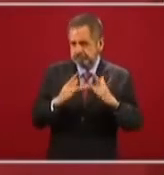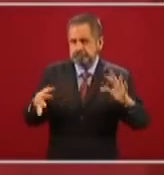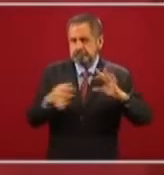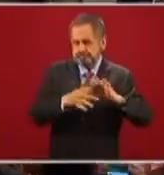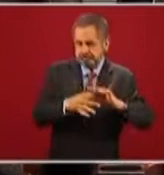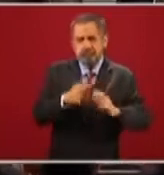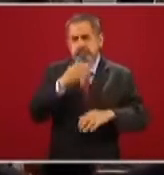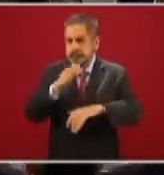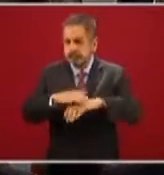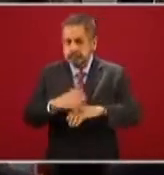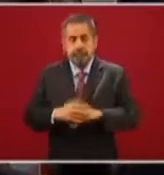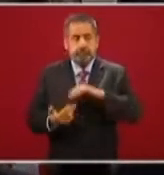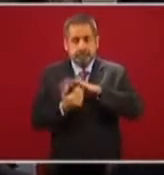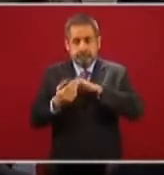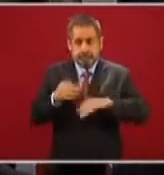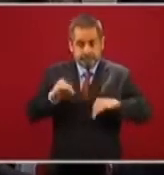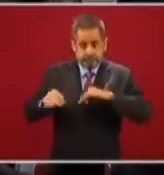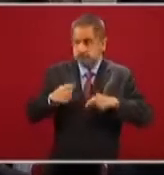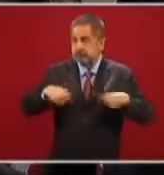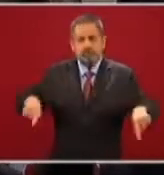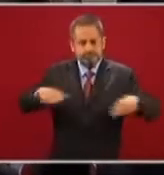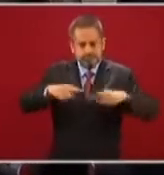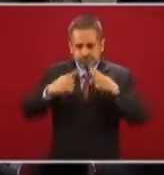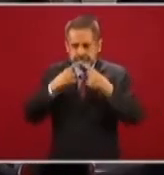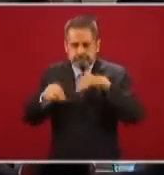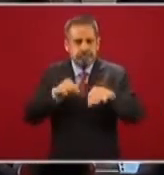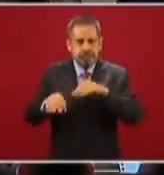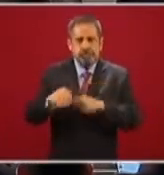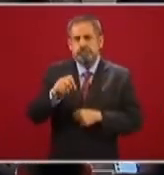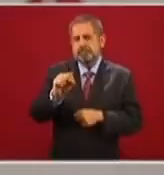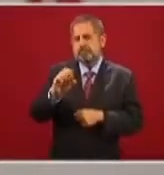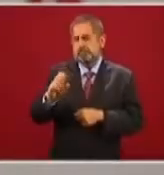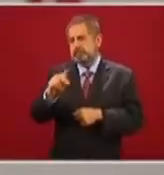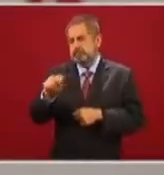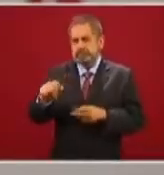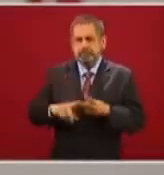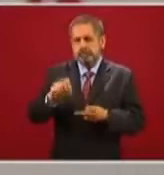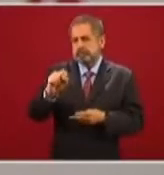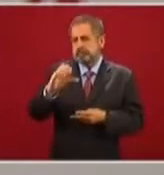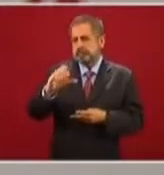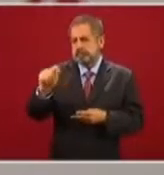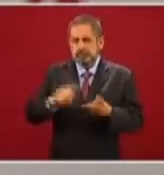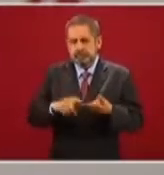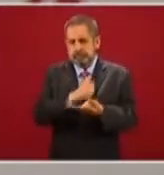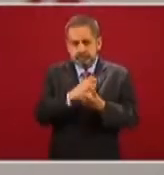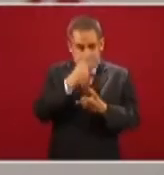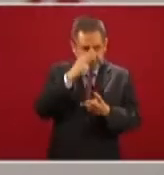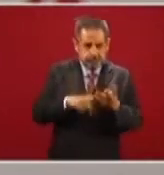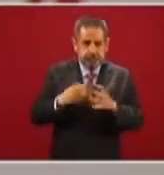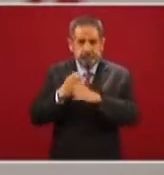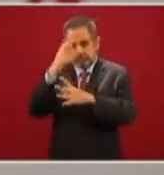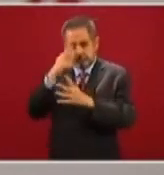de trabajo en donde está la Secretaría de la Defensa, la Secretaría de Comunicaciones y Transportes, la Ciudad de México y el Estado de